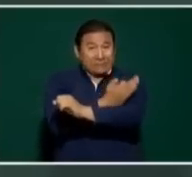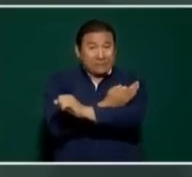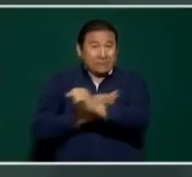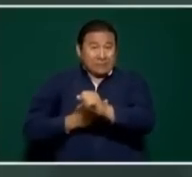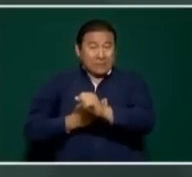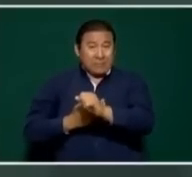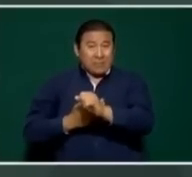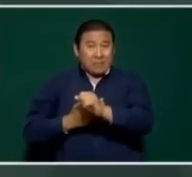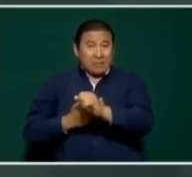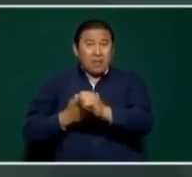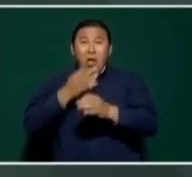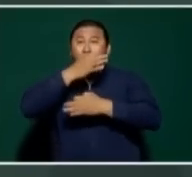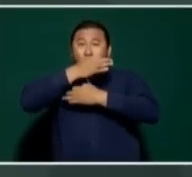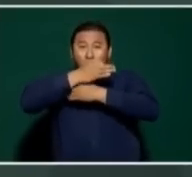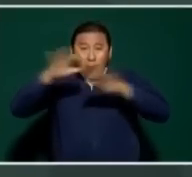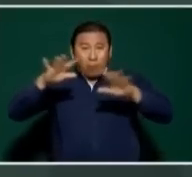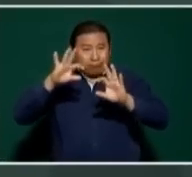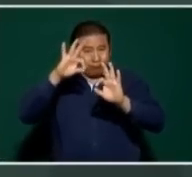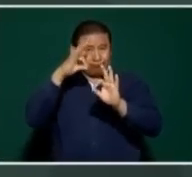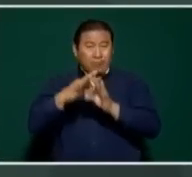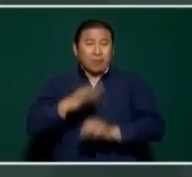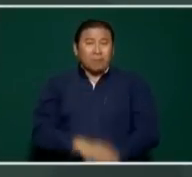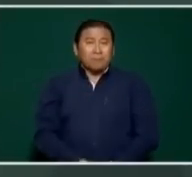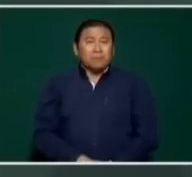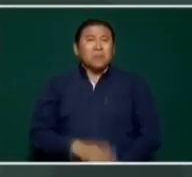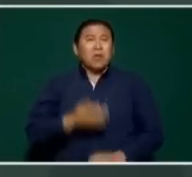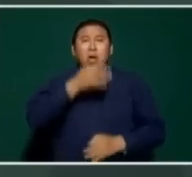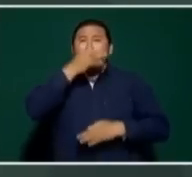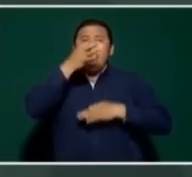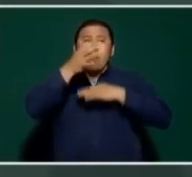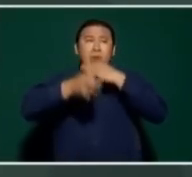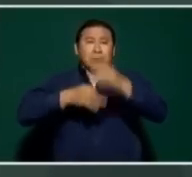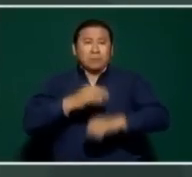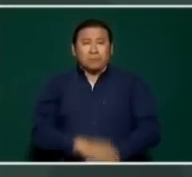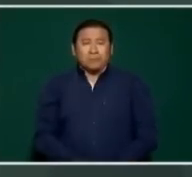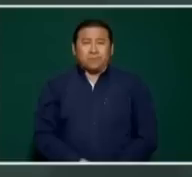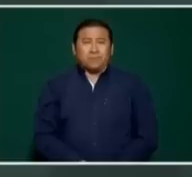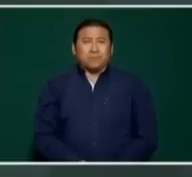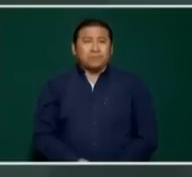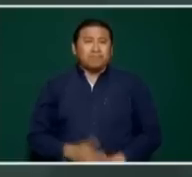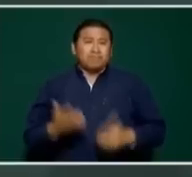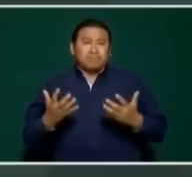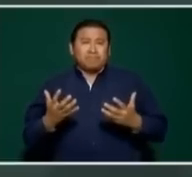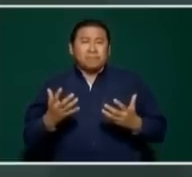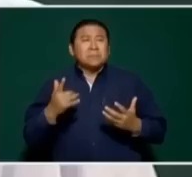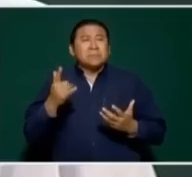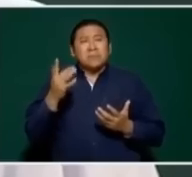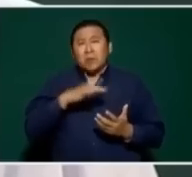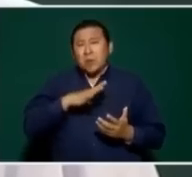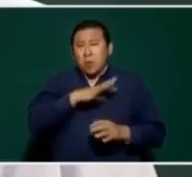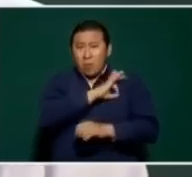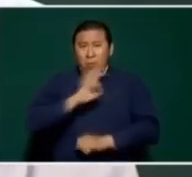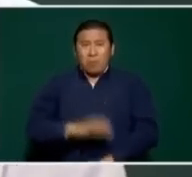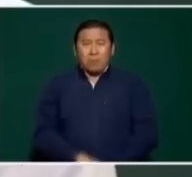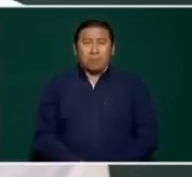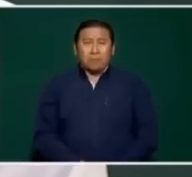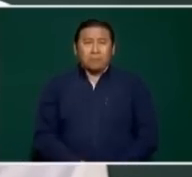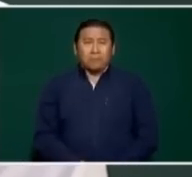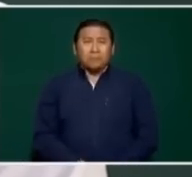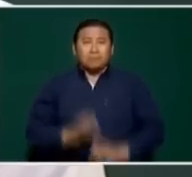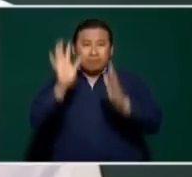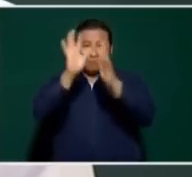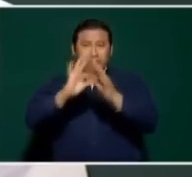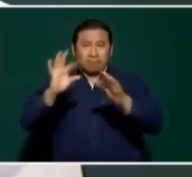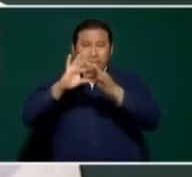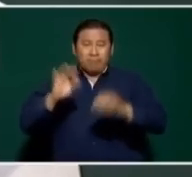tener la información específica, les dan todos los datos? Yo lo que puedo